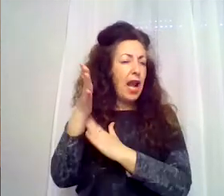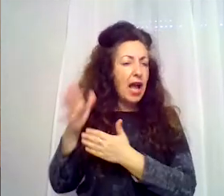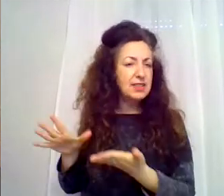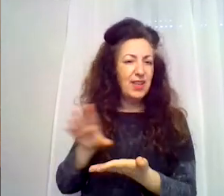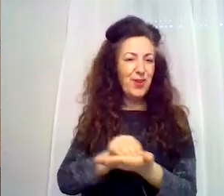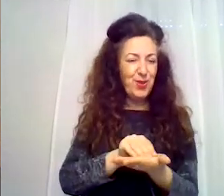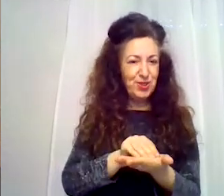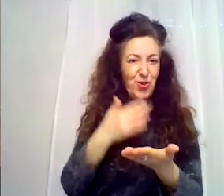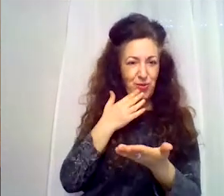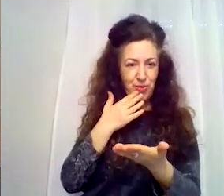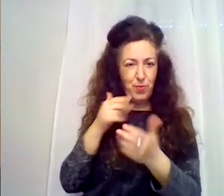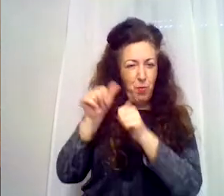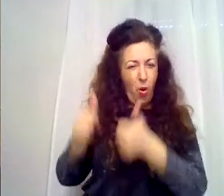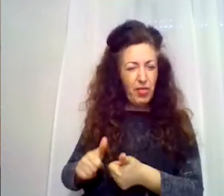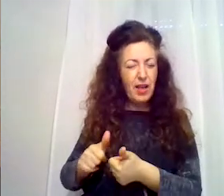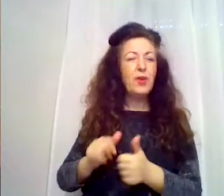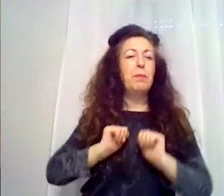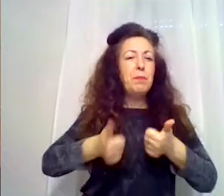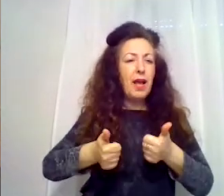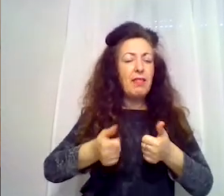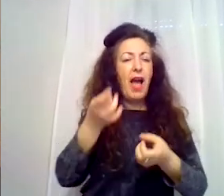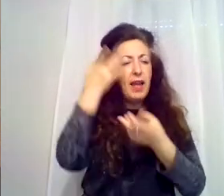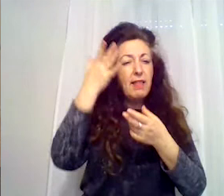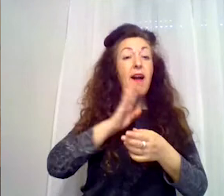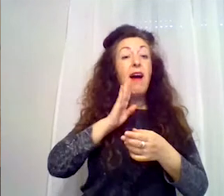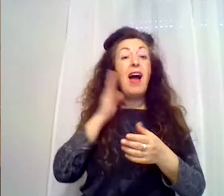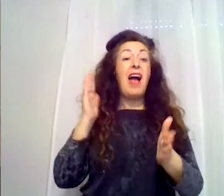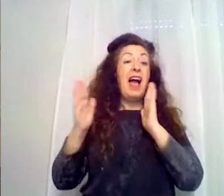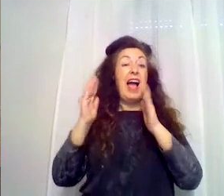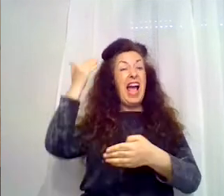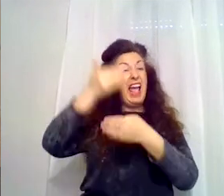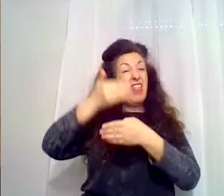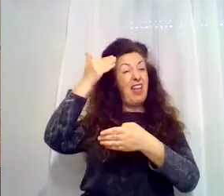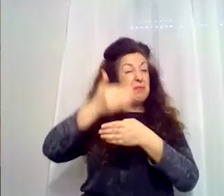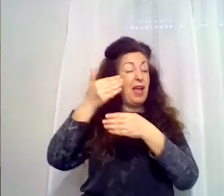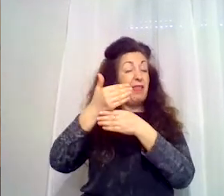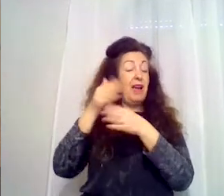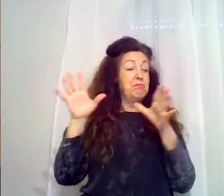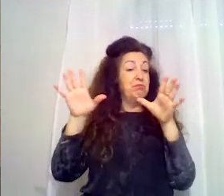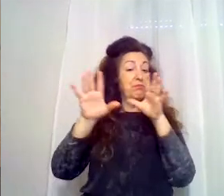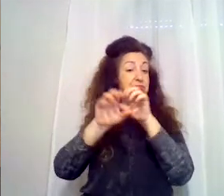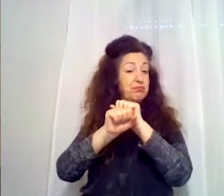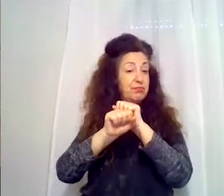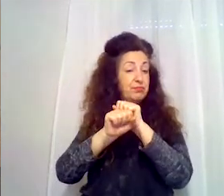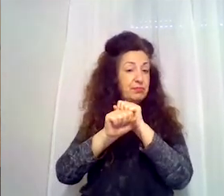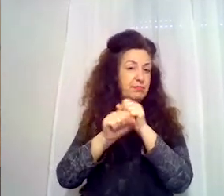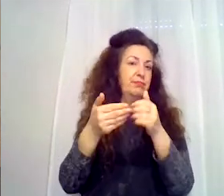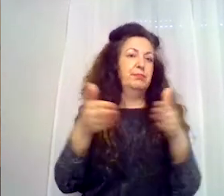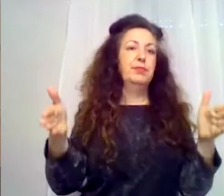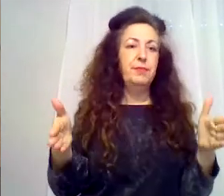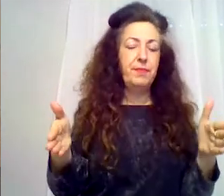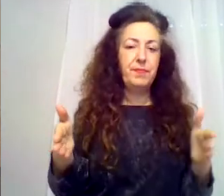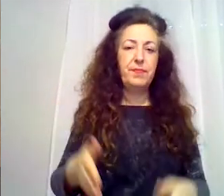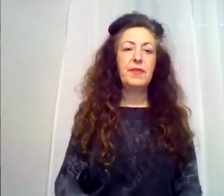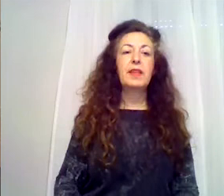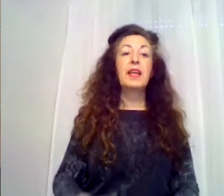de hiperrealismo y de elevación del mismo, ¿no? Se eleva no se eleva el ideal,